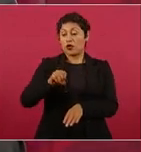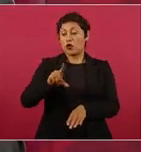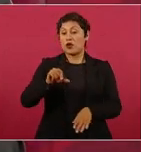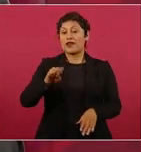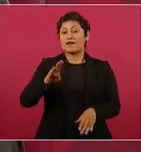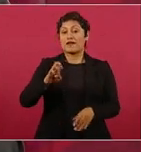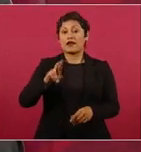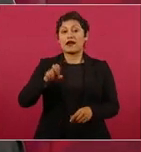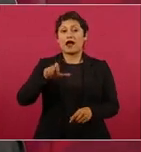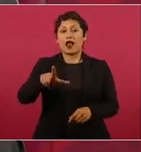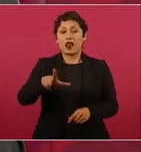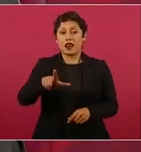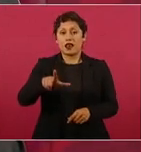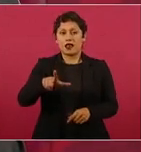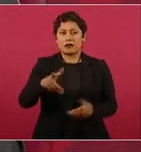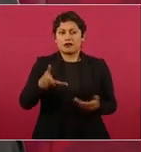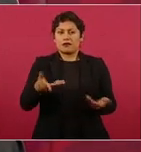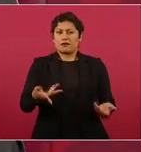con dimensión social?